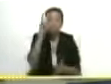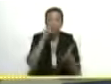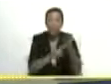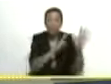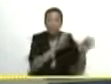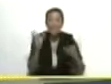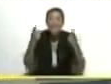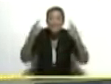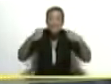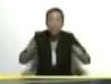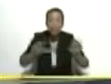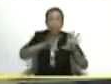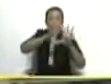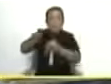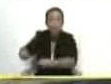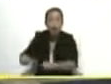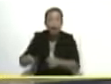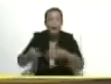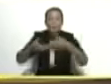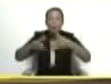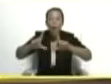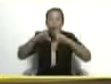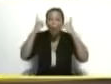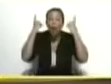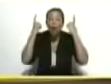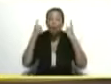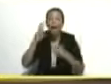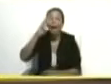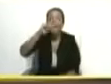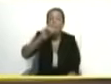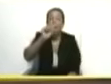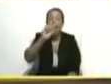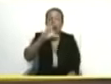El intento de invadir por Macuto con la operación Gedeón.